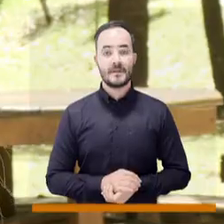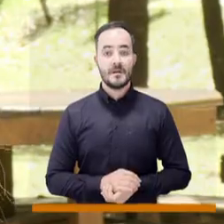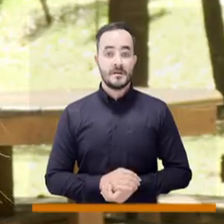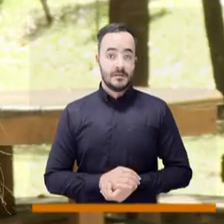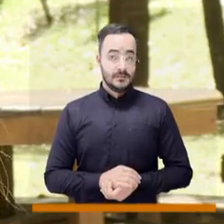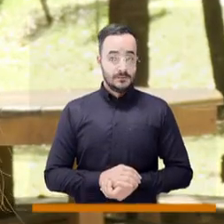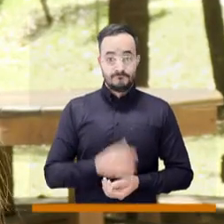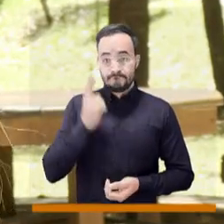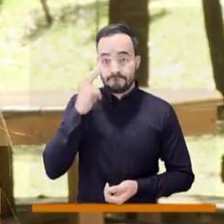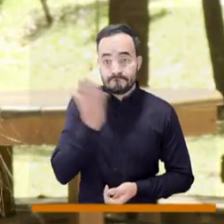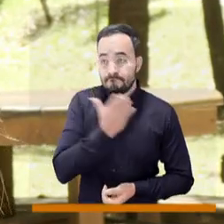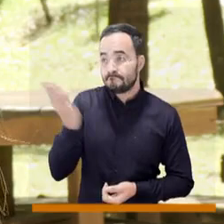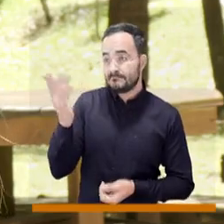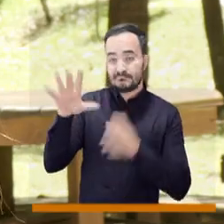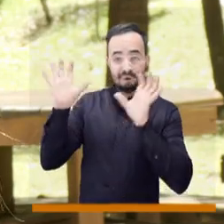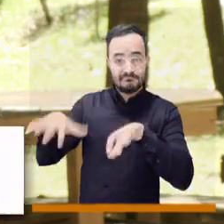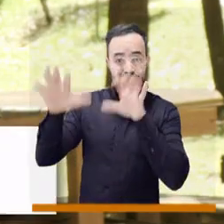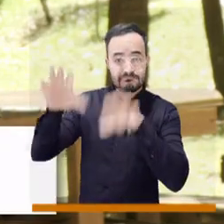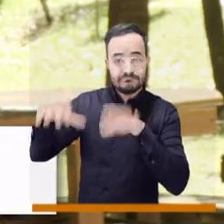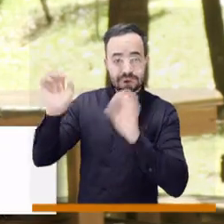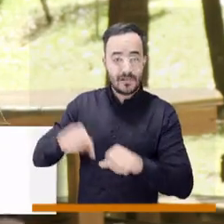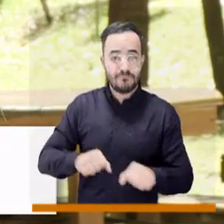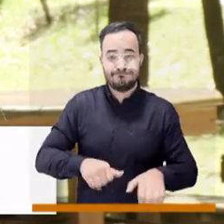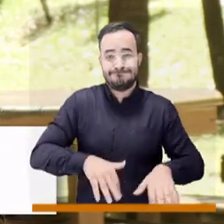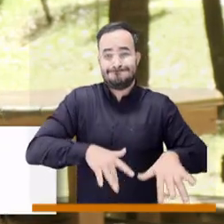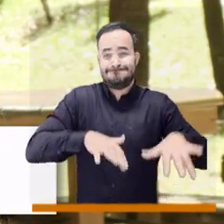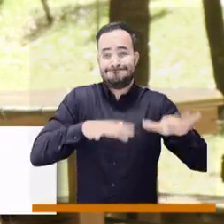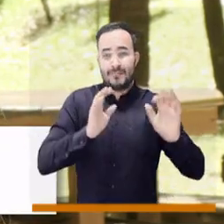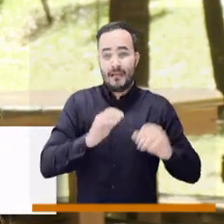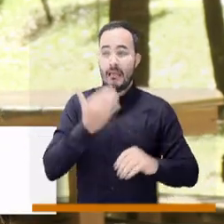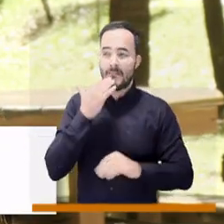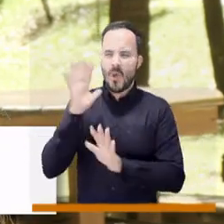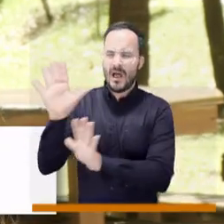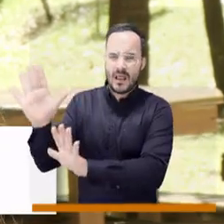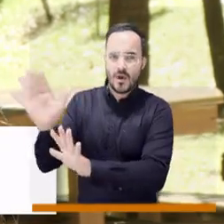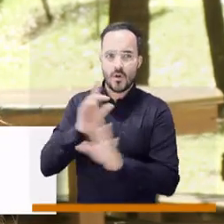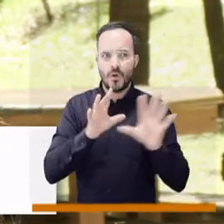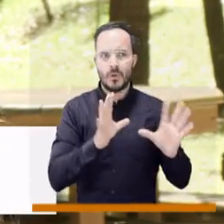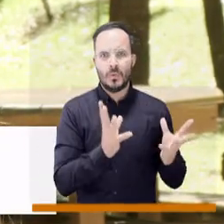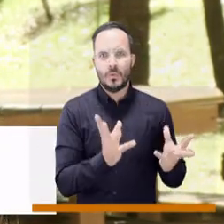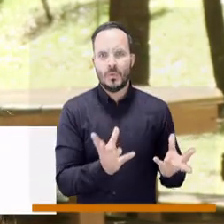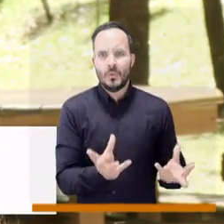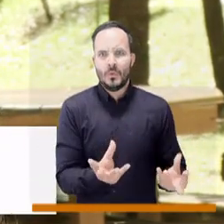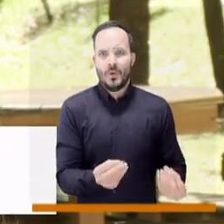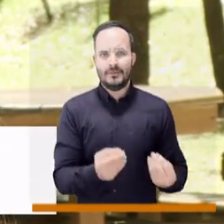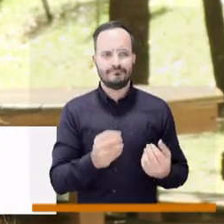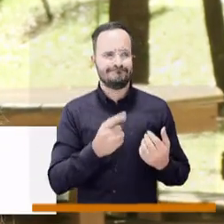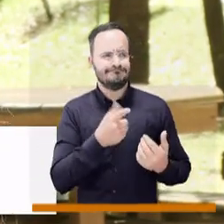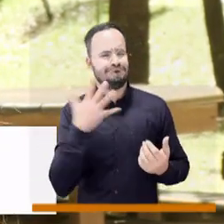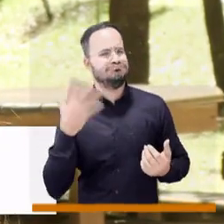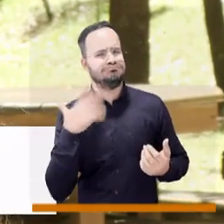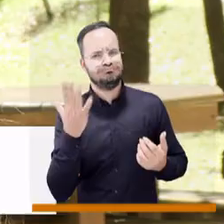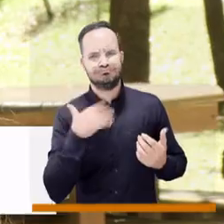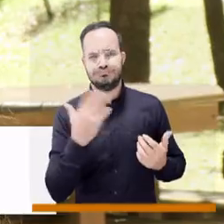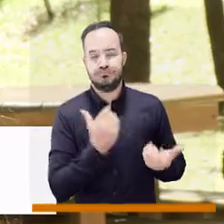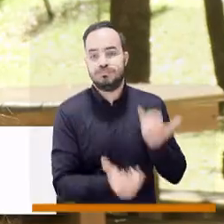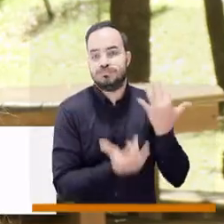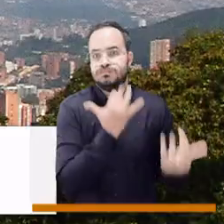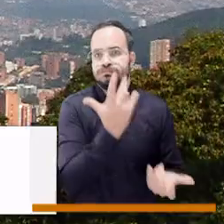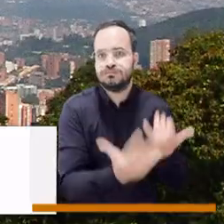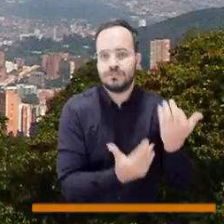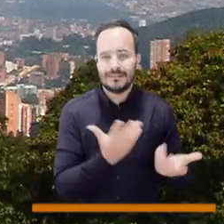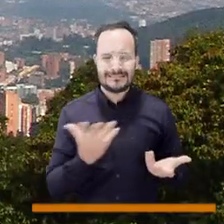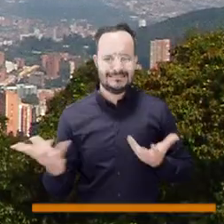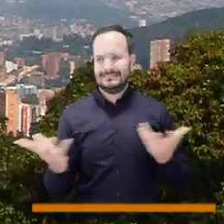no es por las lluvias torrenciales que provocan inundaciones, son sequías e incendios por las altas temperaturas. Por sus condiciones